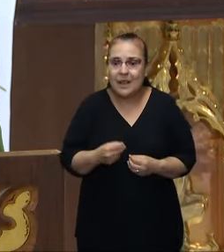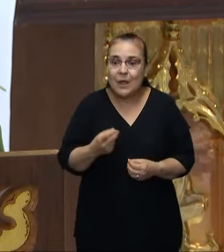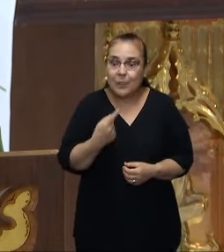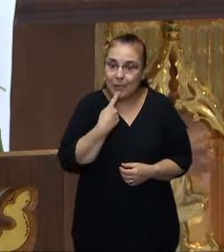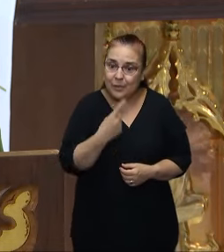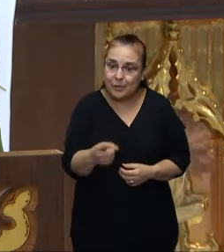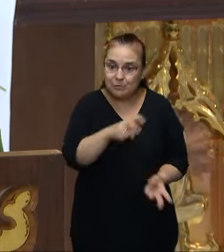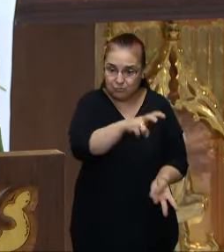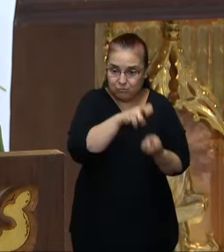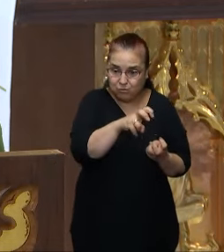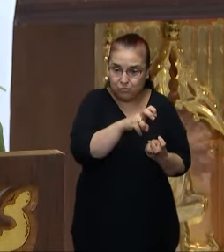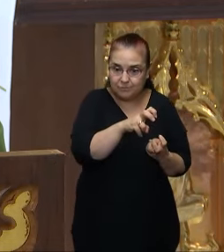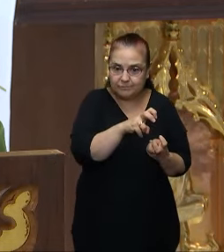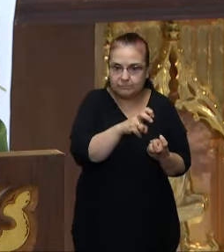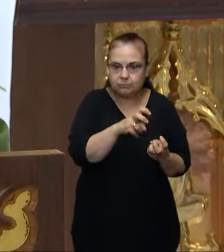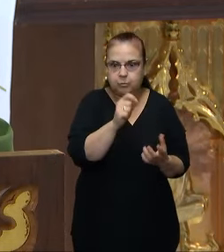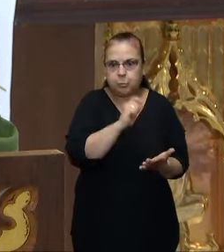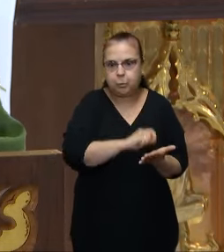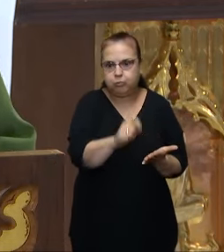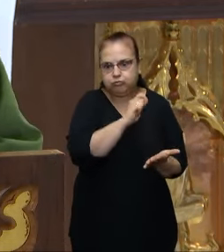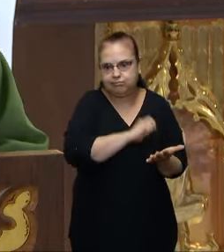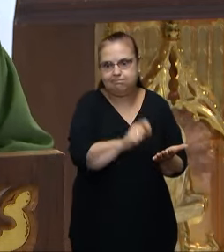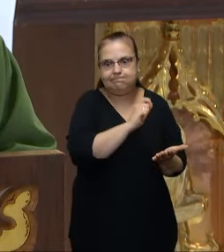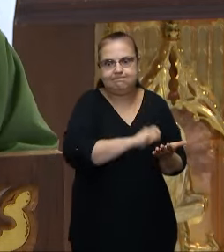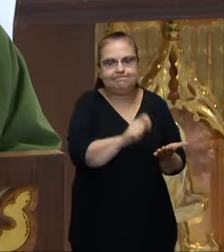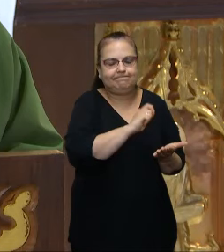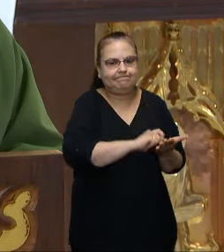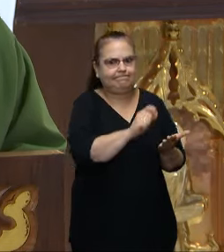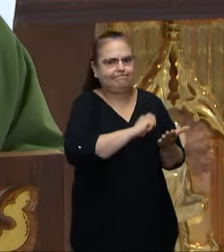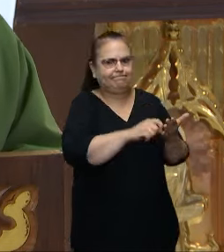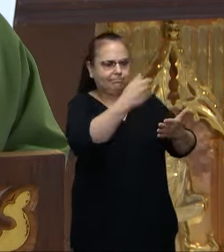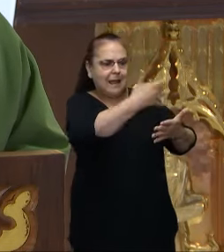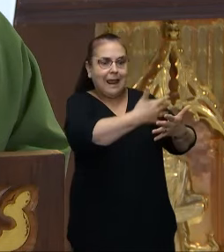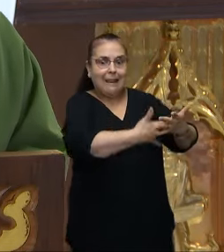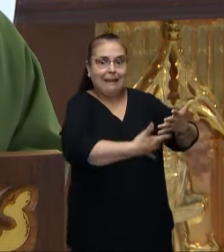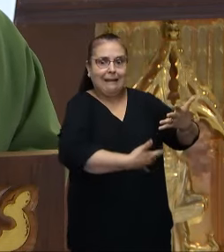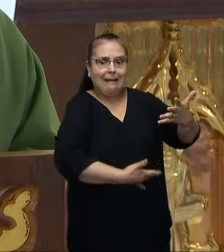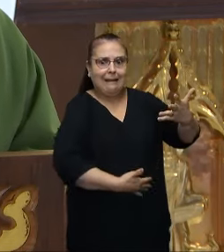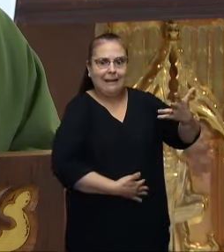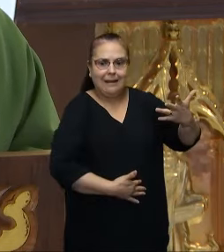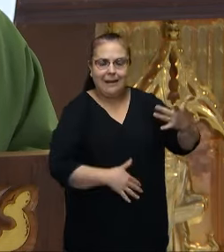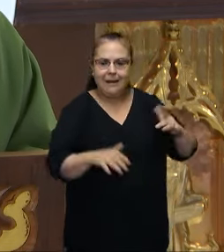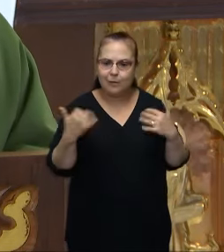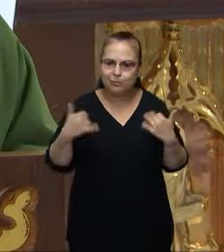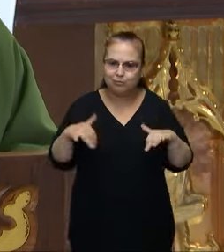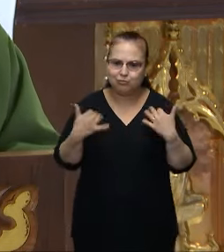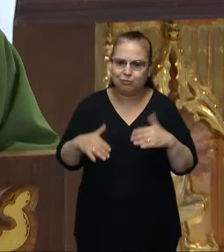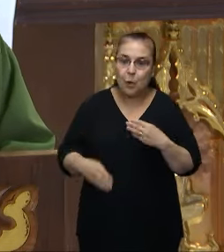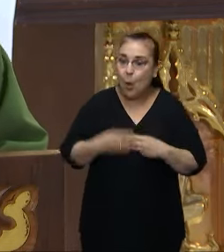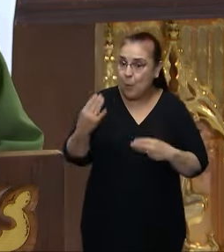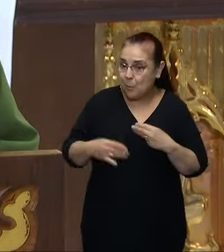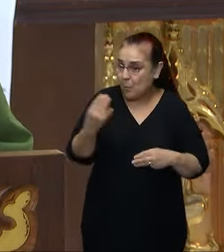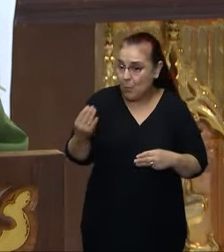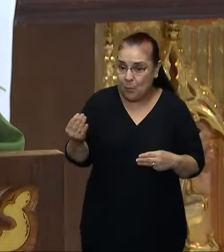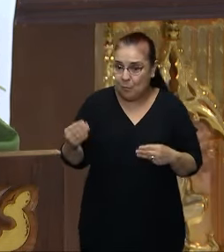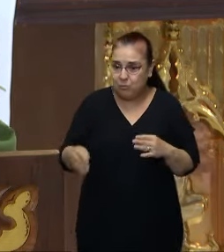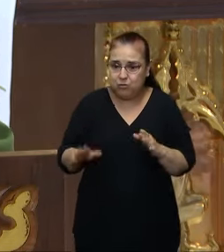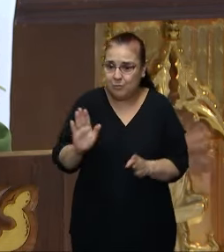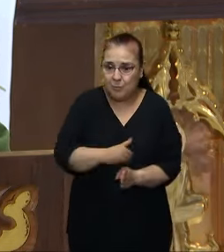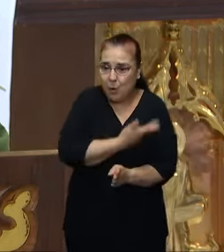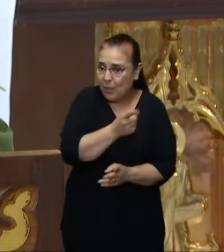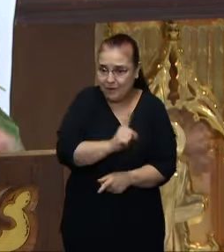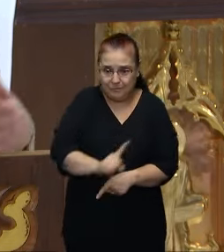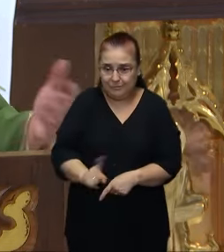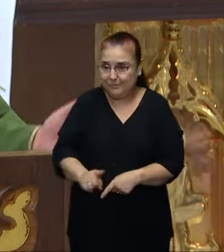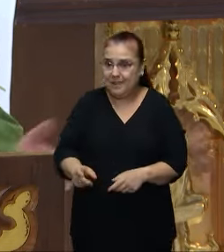impuestos podemos escribir muchas páginas verdad todos sabemos que esto no ha pasado de moda esto siempre es una constante en